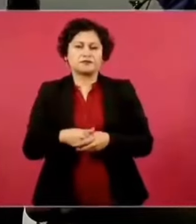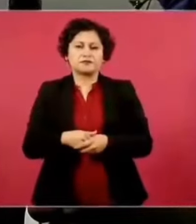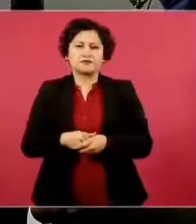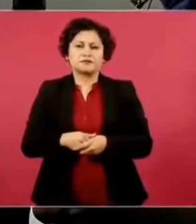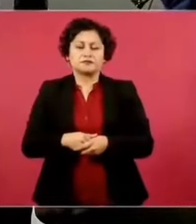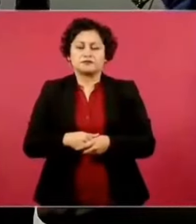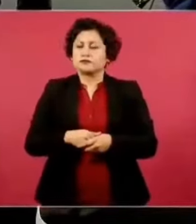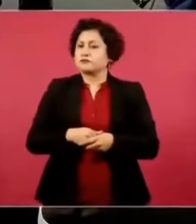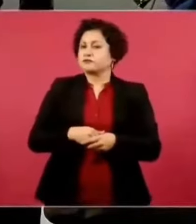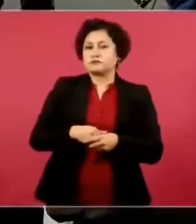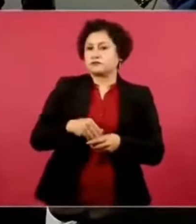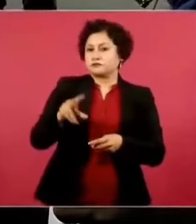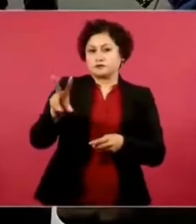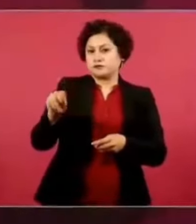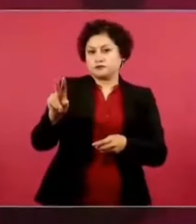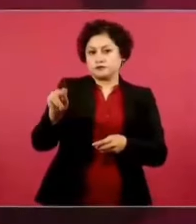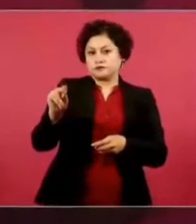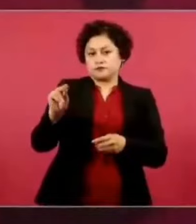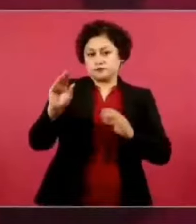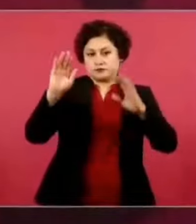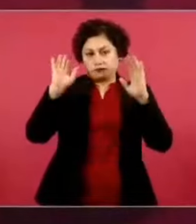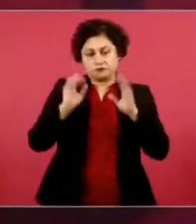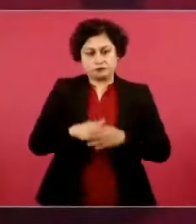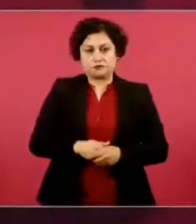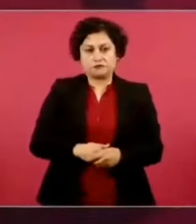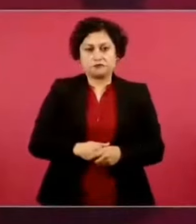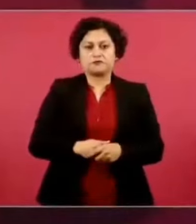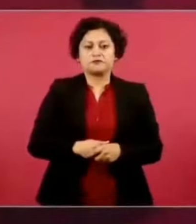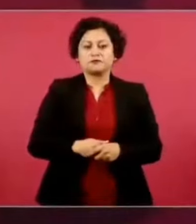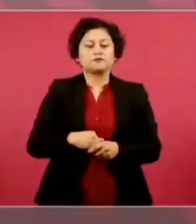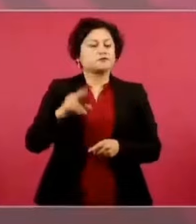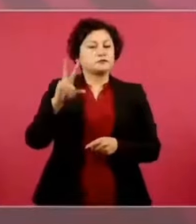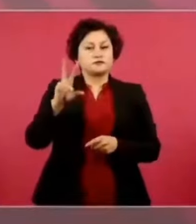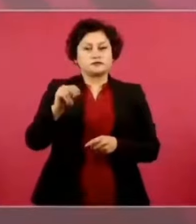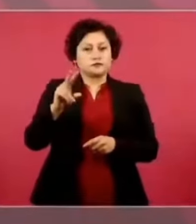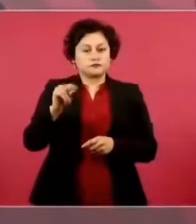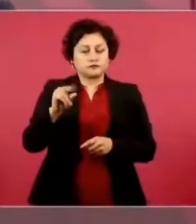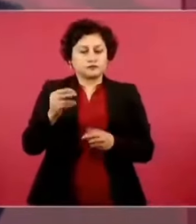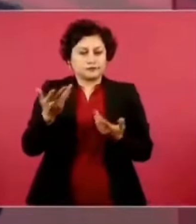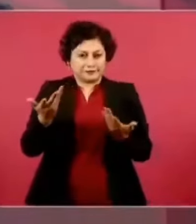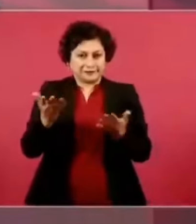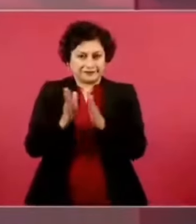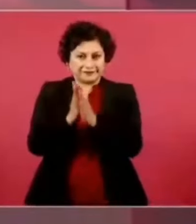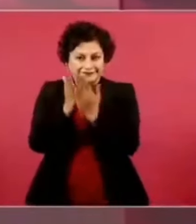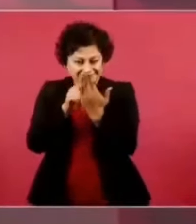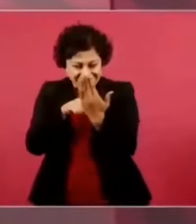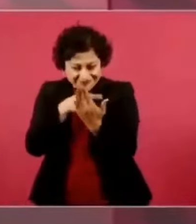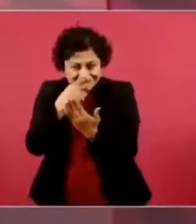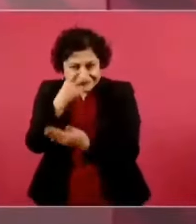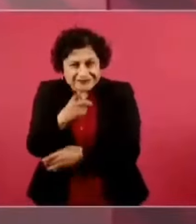No, yo eso no lo repito, pero no, que el que mandaba